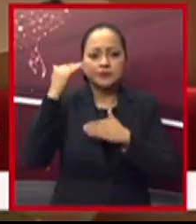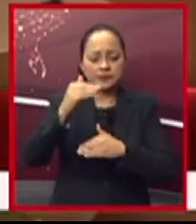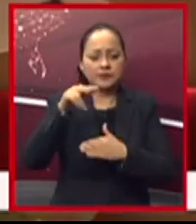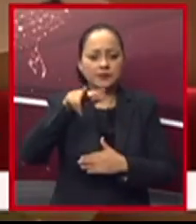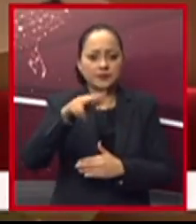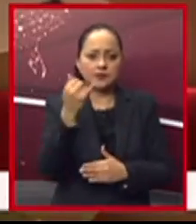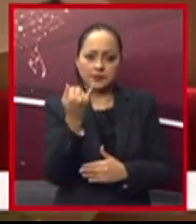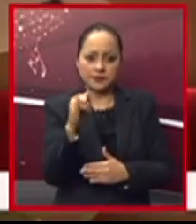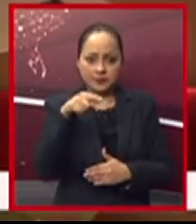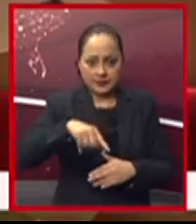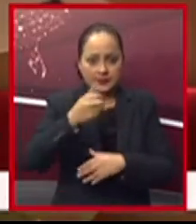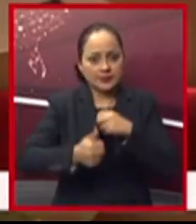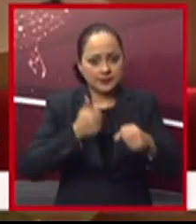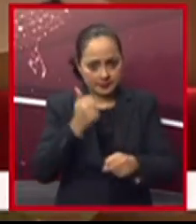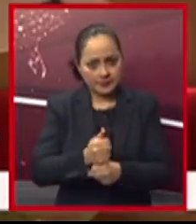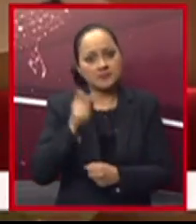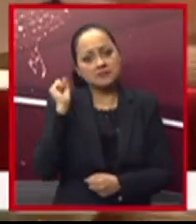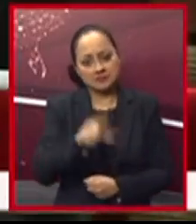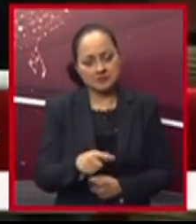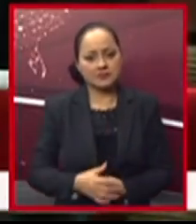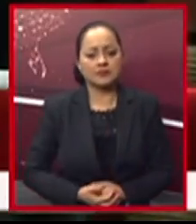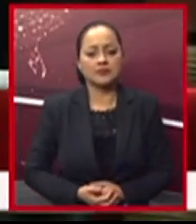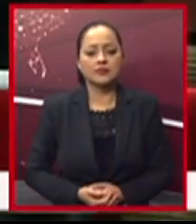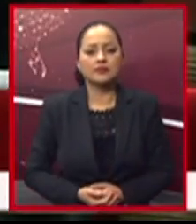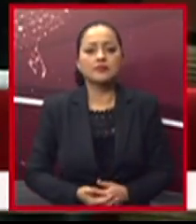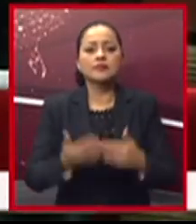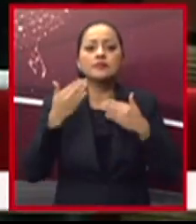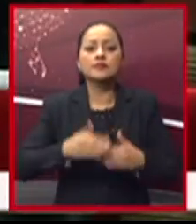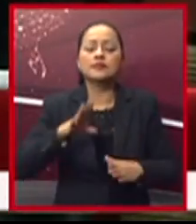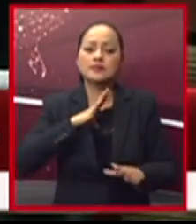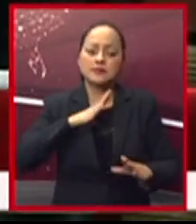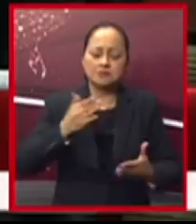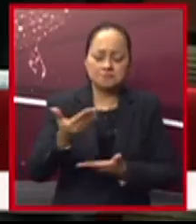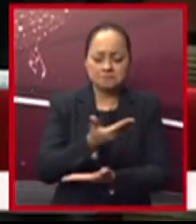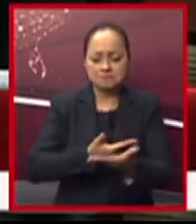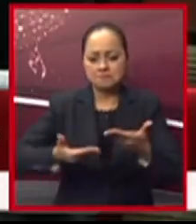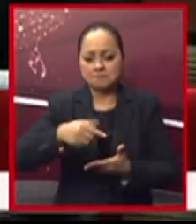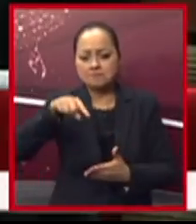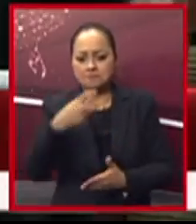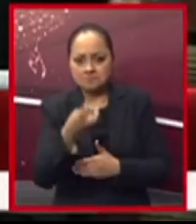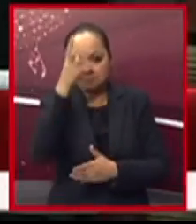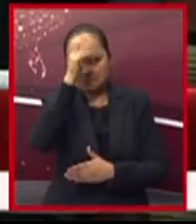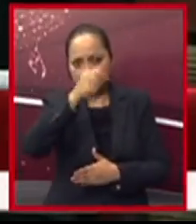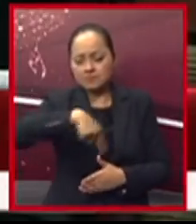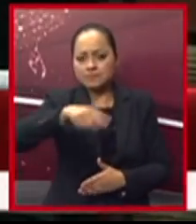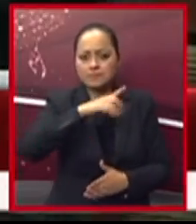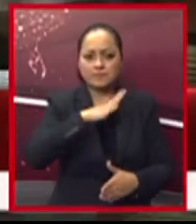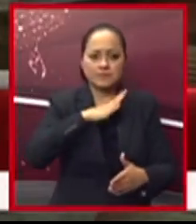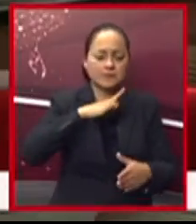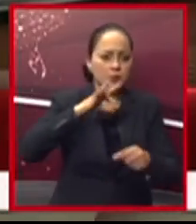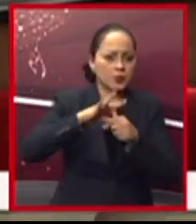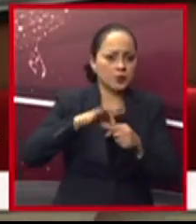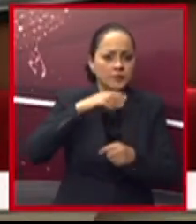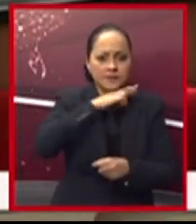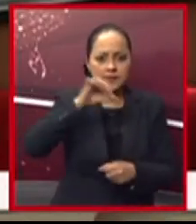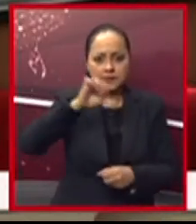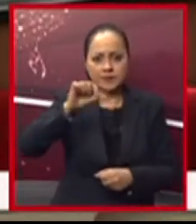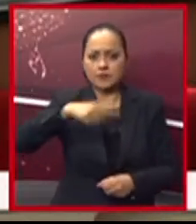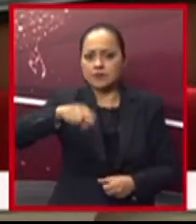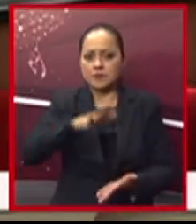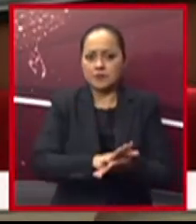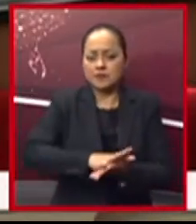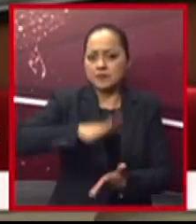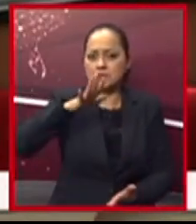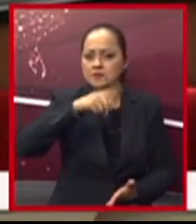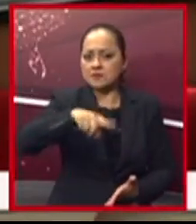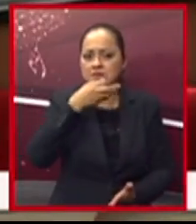18 de junio de este año. Tras ponerse a consideración este punto de acuerdo, mediante votación económica, la mayoría del Pleno